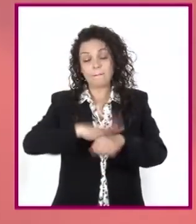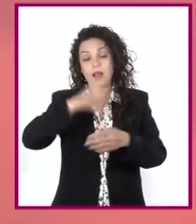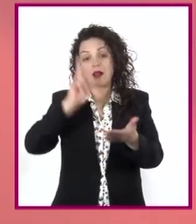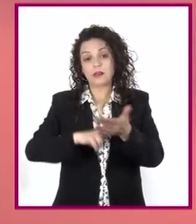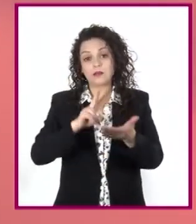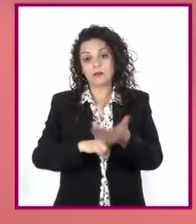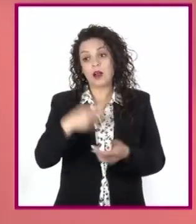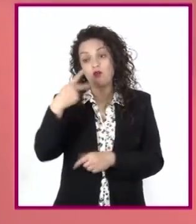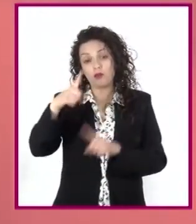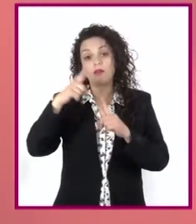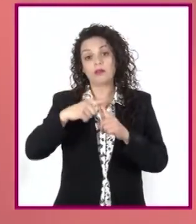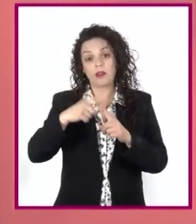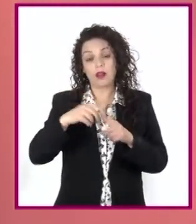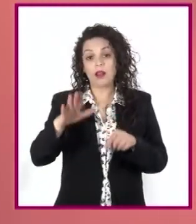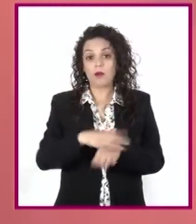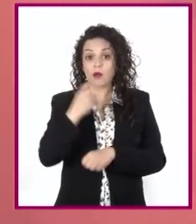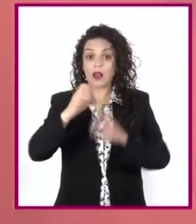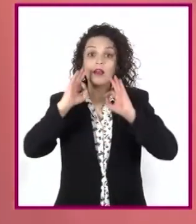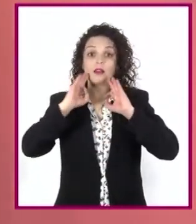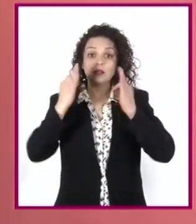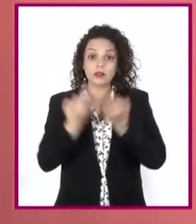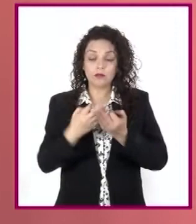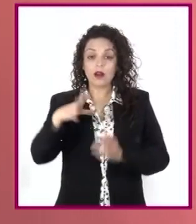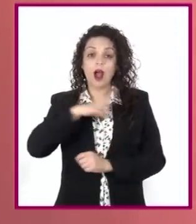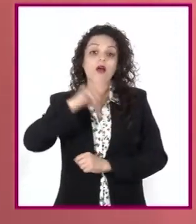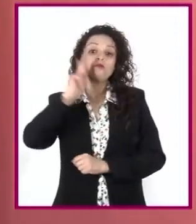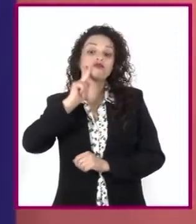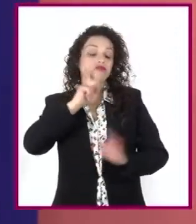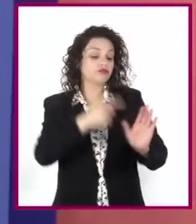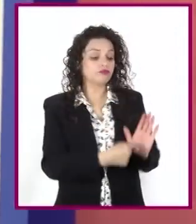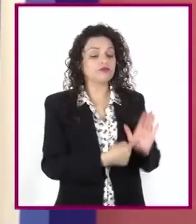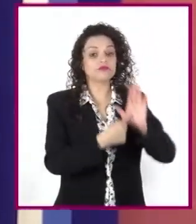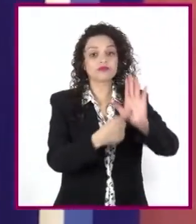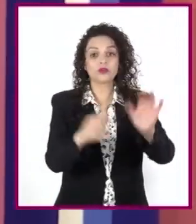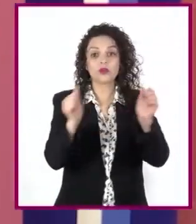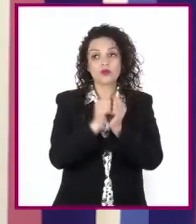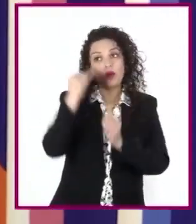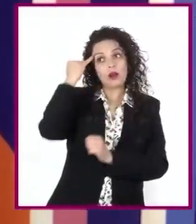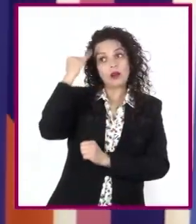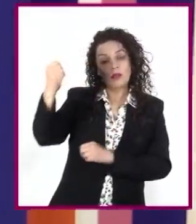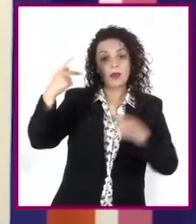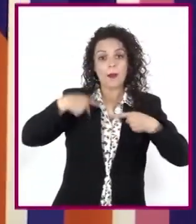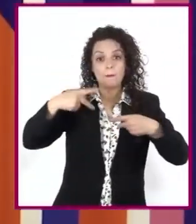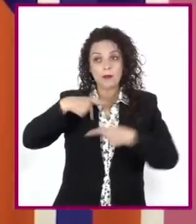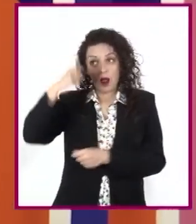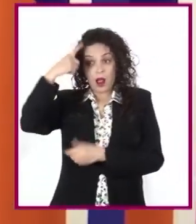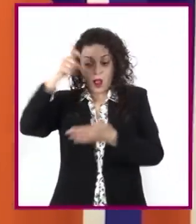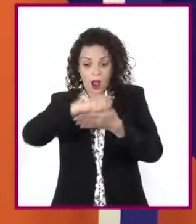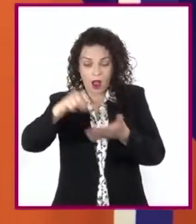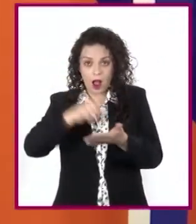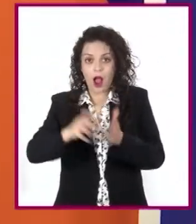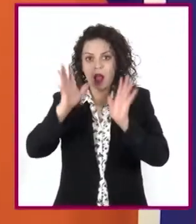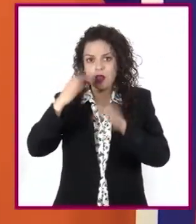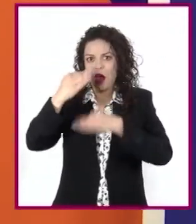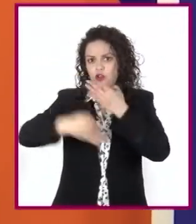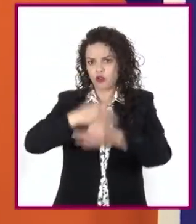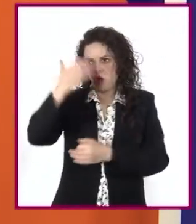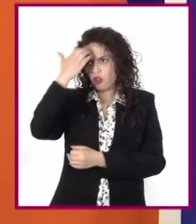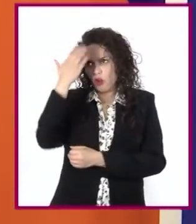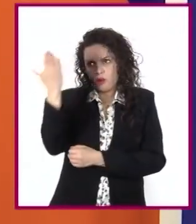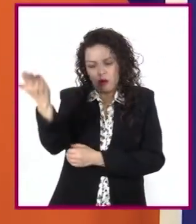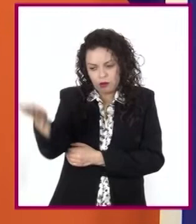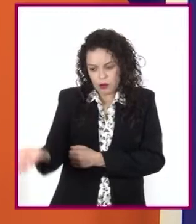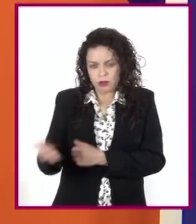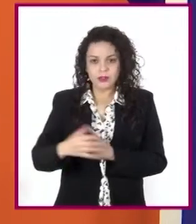trabajo, ya que es una forma de fundamentarlo a través de las ideas de un autor ya reconocido.